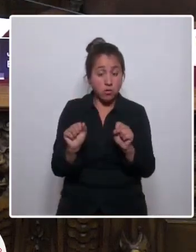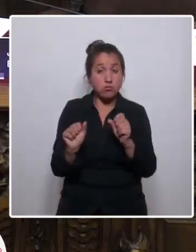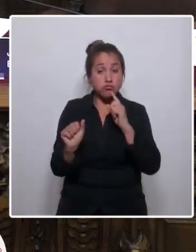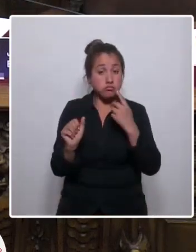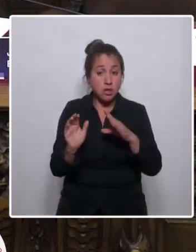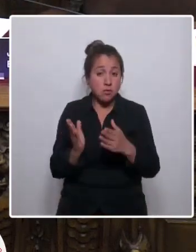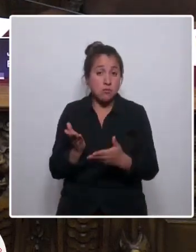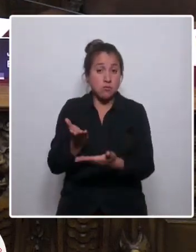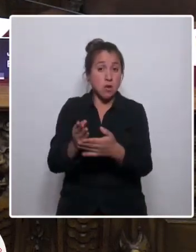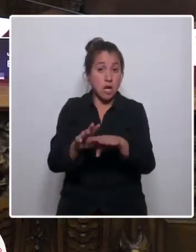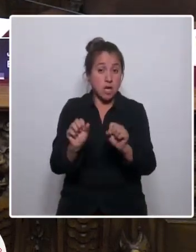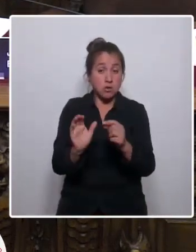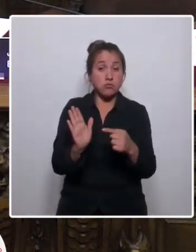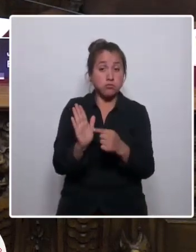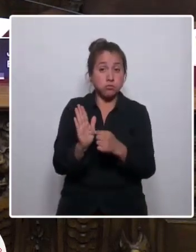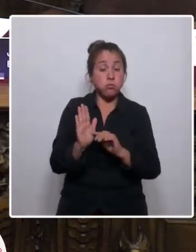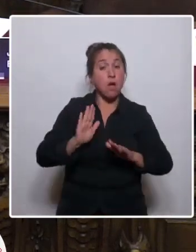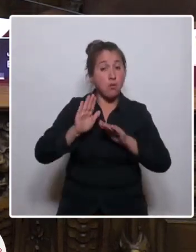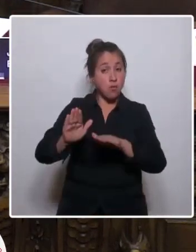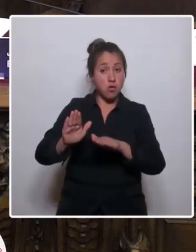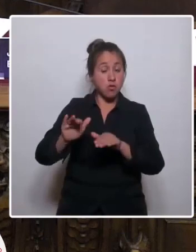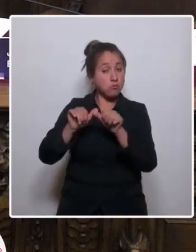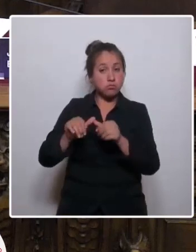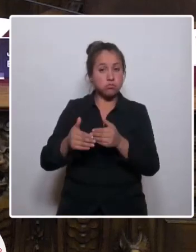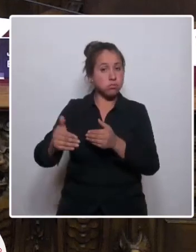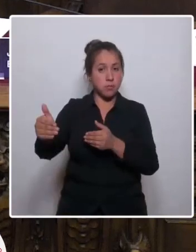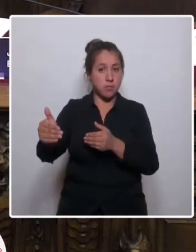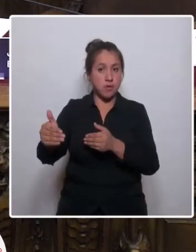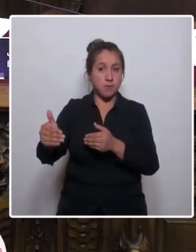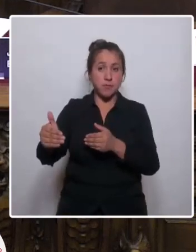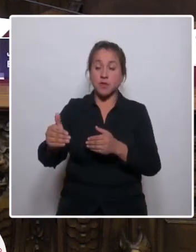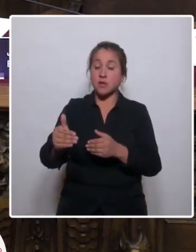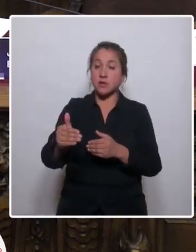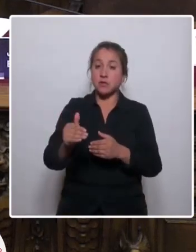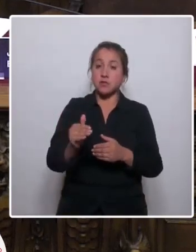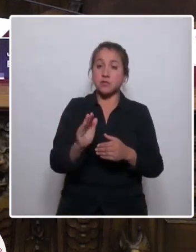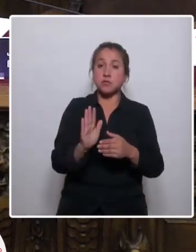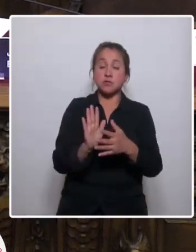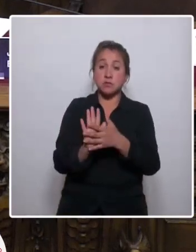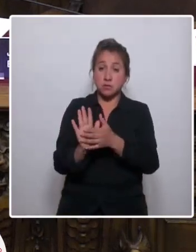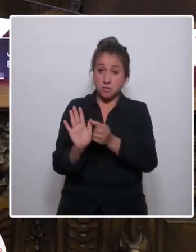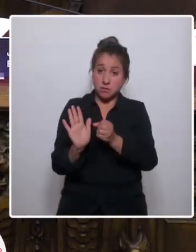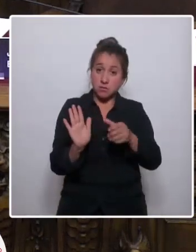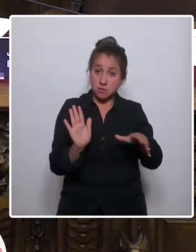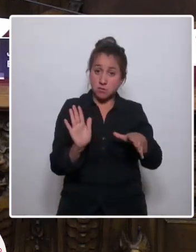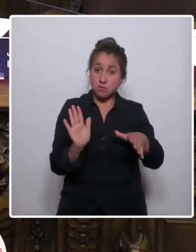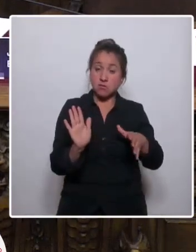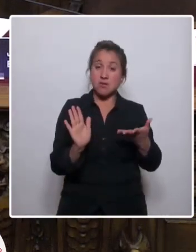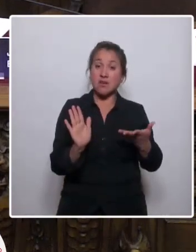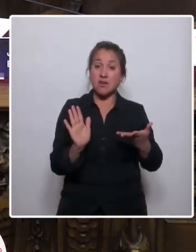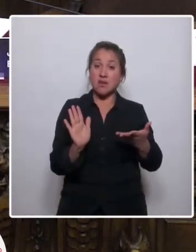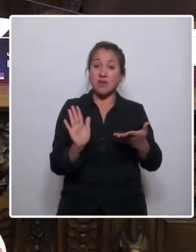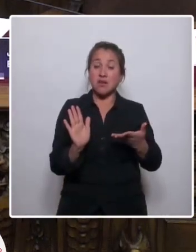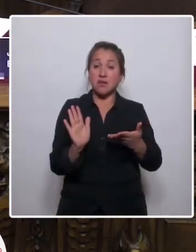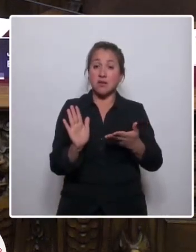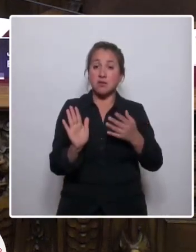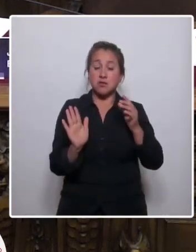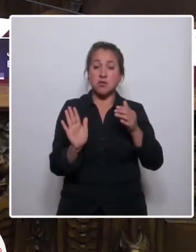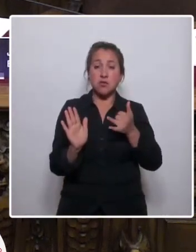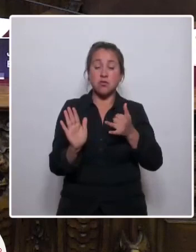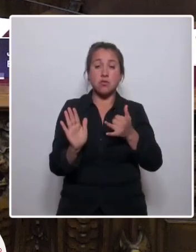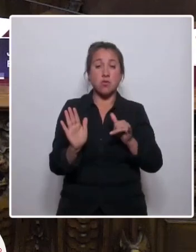propuesta, votan a favor. Quienes estén en contra de la enmienda